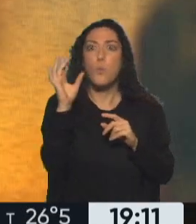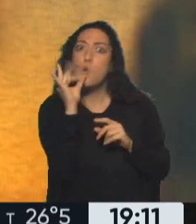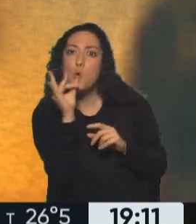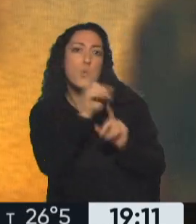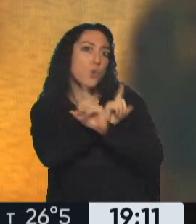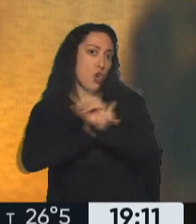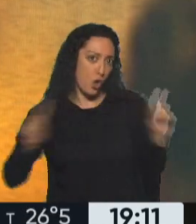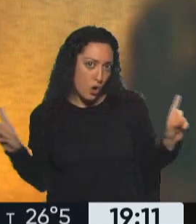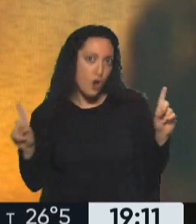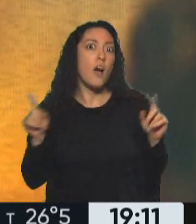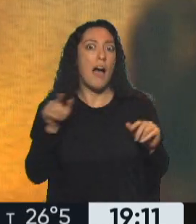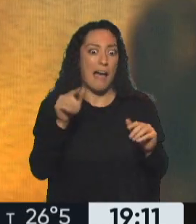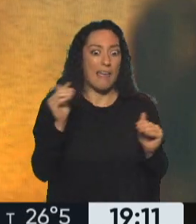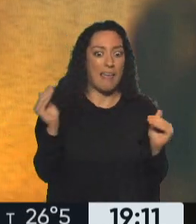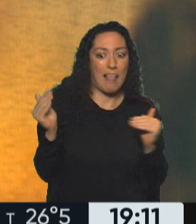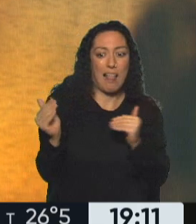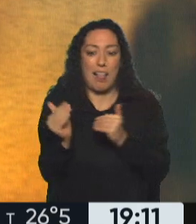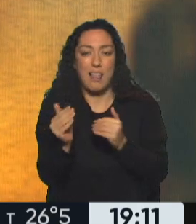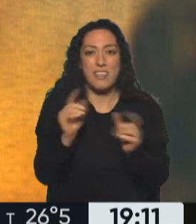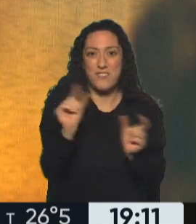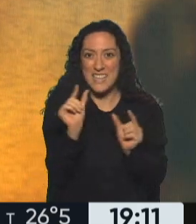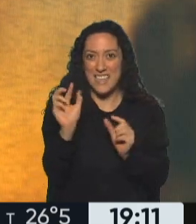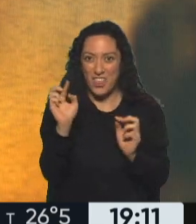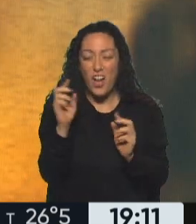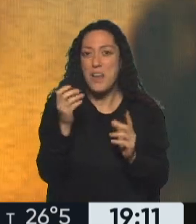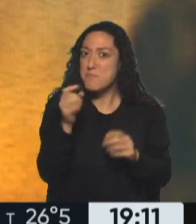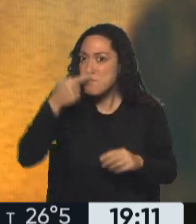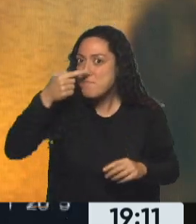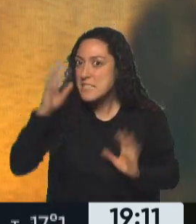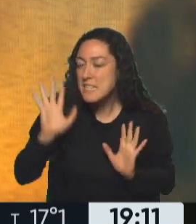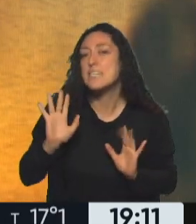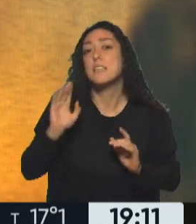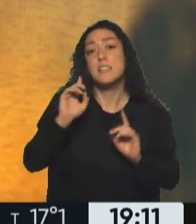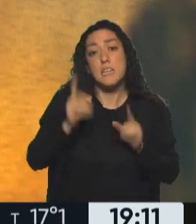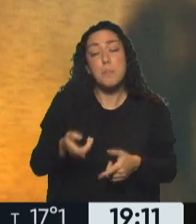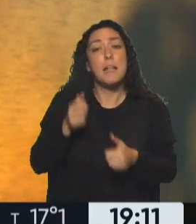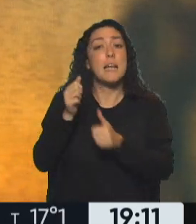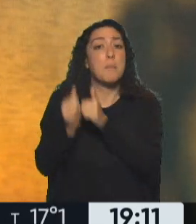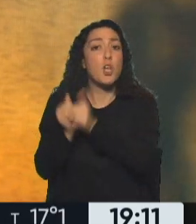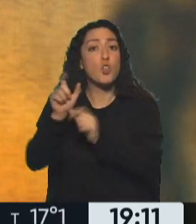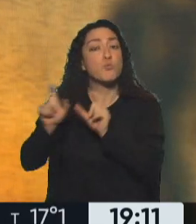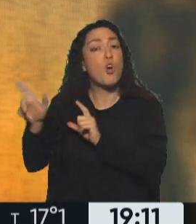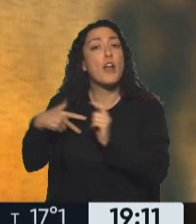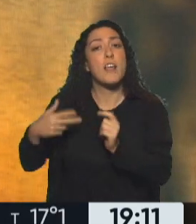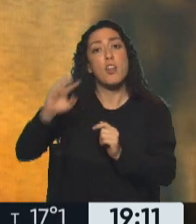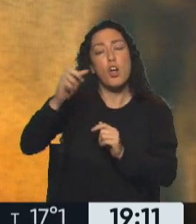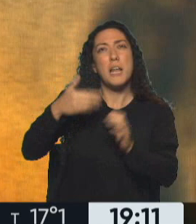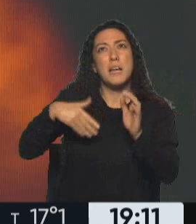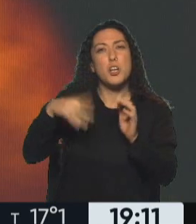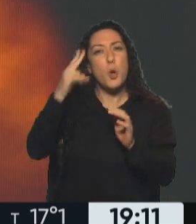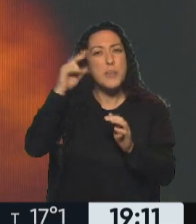ejemplo. Hay un cierre ahí de la brecha interesante, pero también es cierto que el dólar a los productores se lo pagan a un poquito más de 90